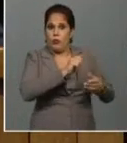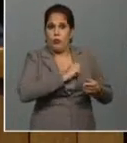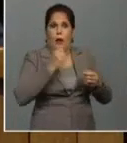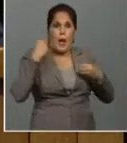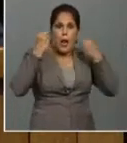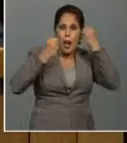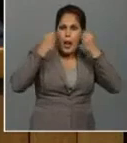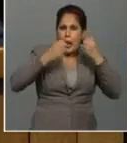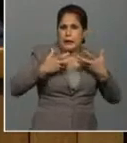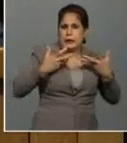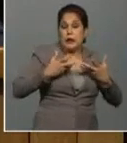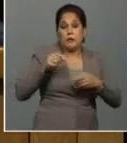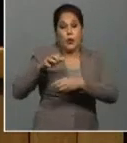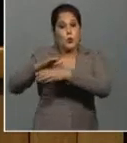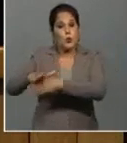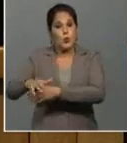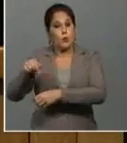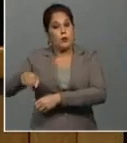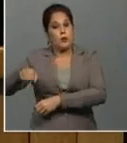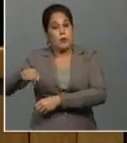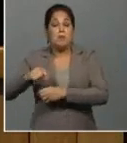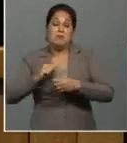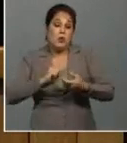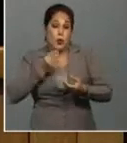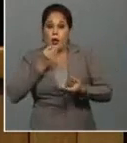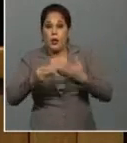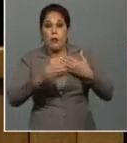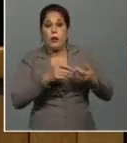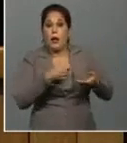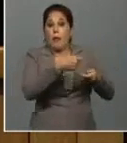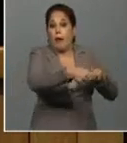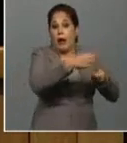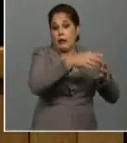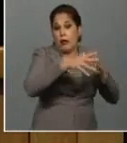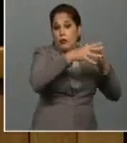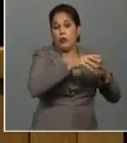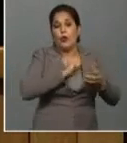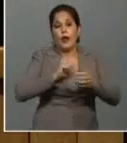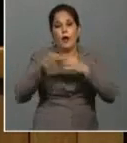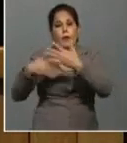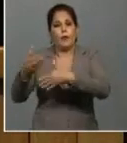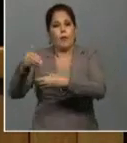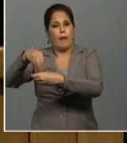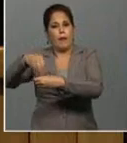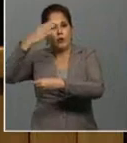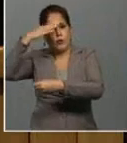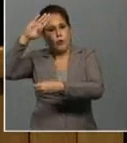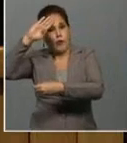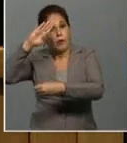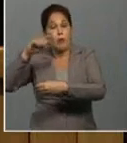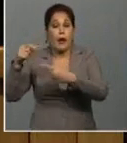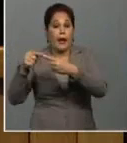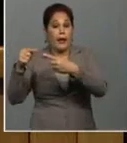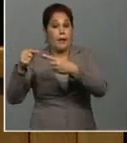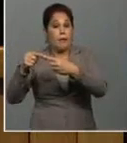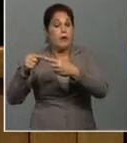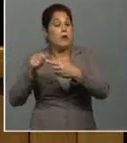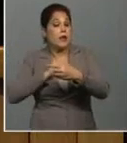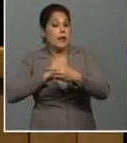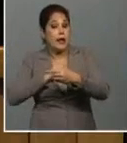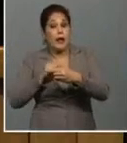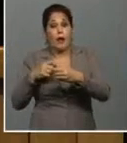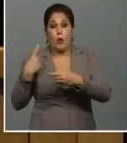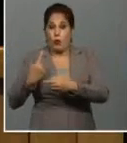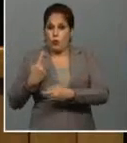los sumisos e indignos que se pliegan a los designios del imperio todos ellos jurados enemigos que se empeñan en